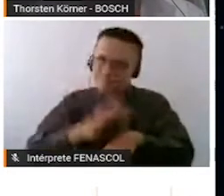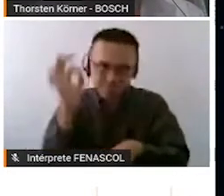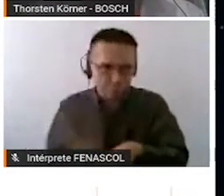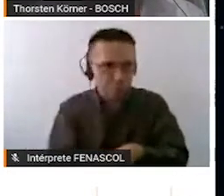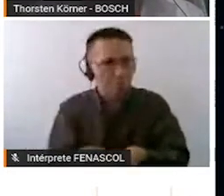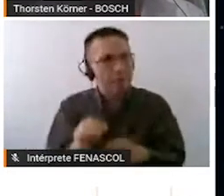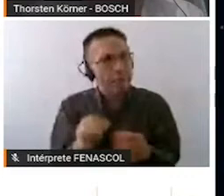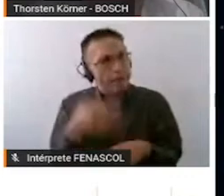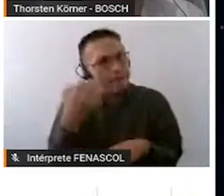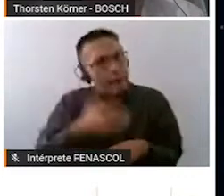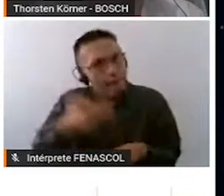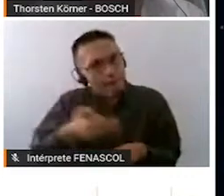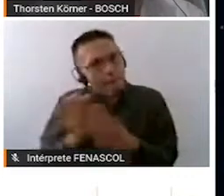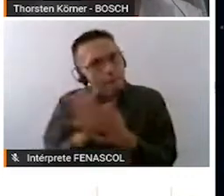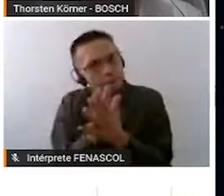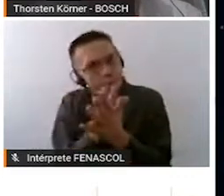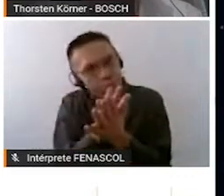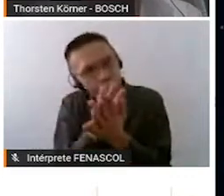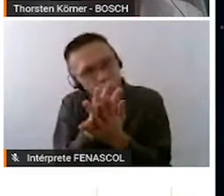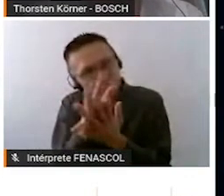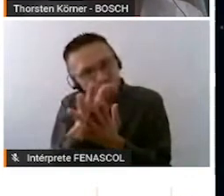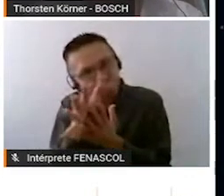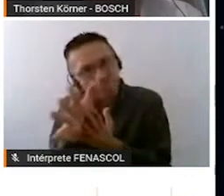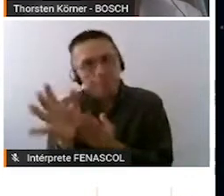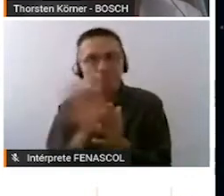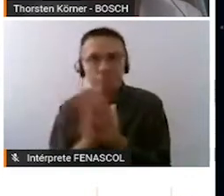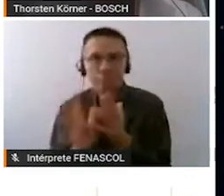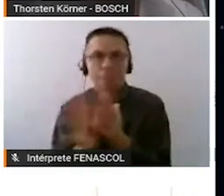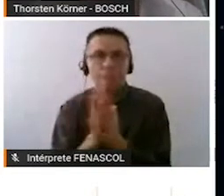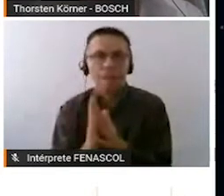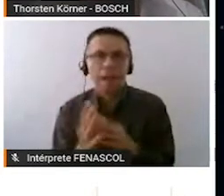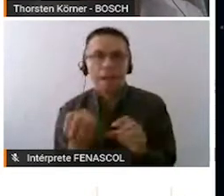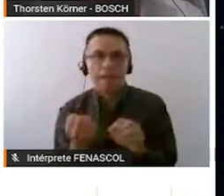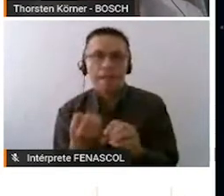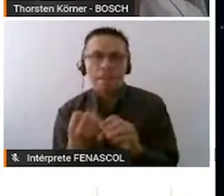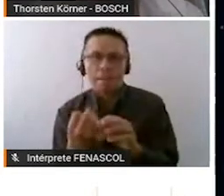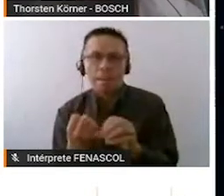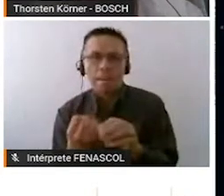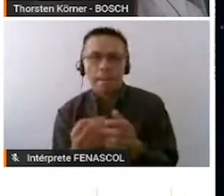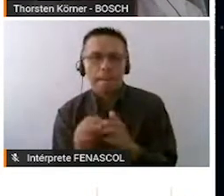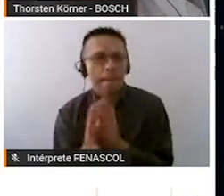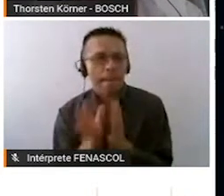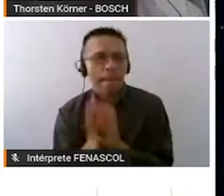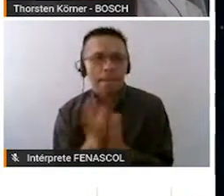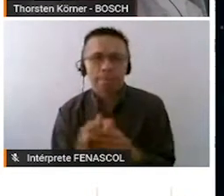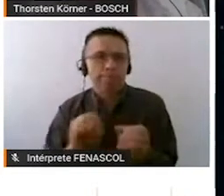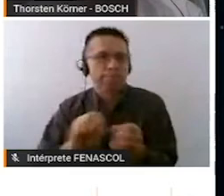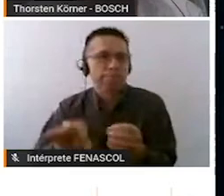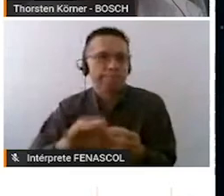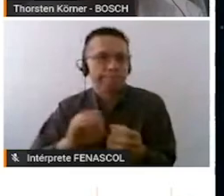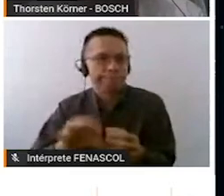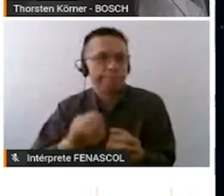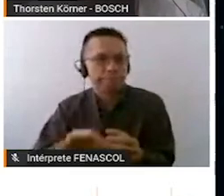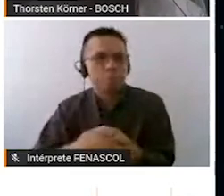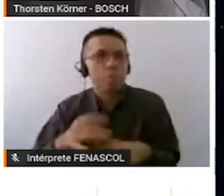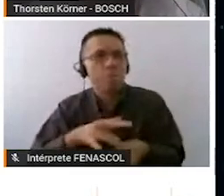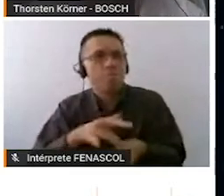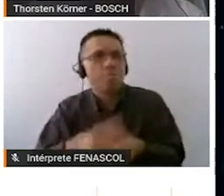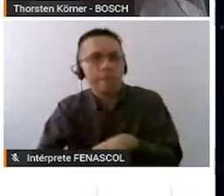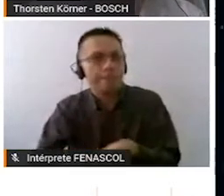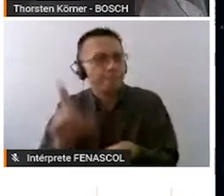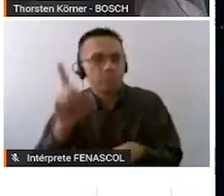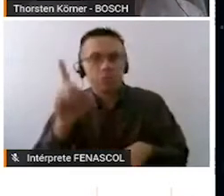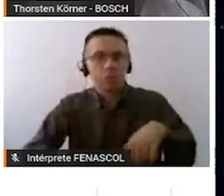datos deben ser adquiridos y transferidos de forma electrónica y automática. Vale decir que no se cuenta